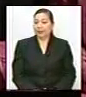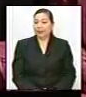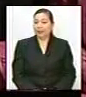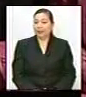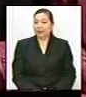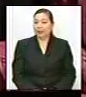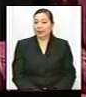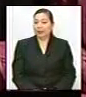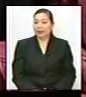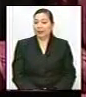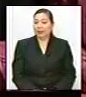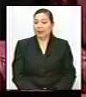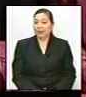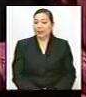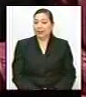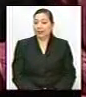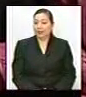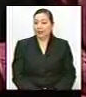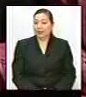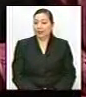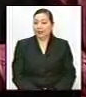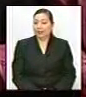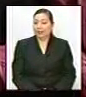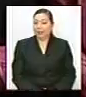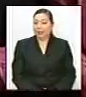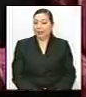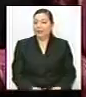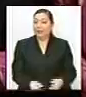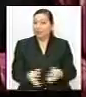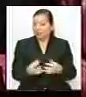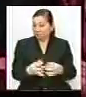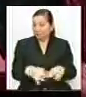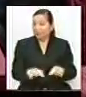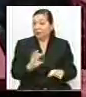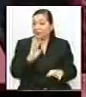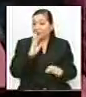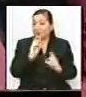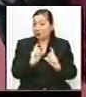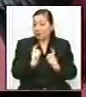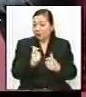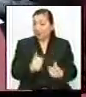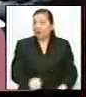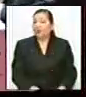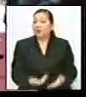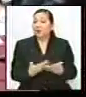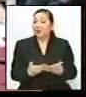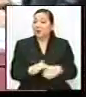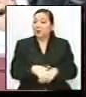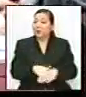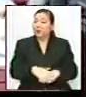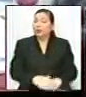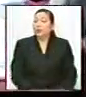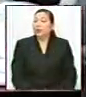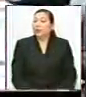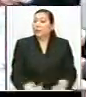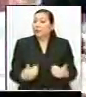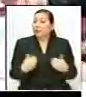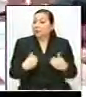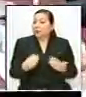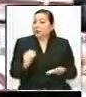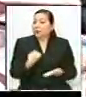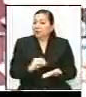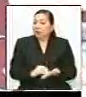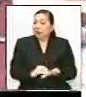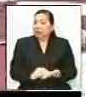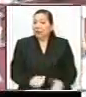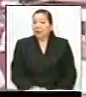software de identificación de impresiones dactilares. Sería importante poder aplicar ello como una herramienta de gestión. Y teniendo además, señor